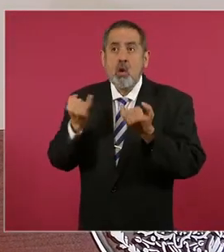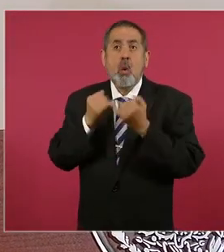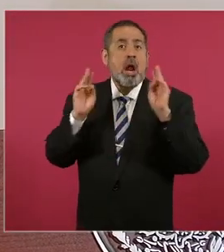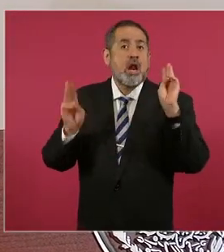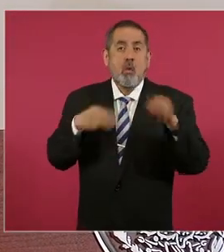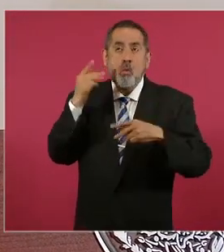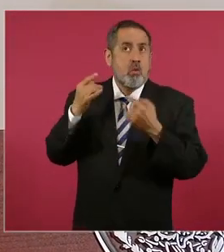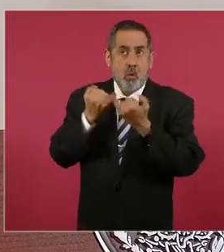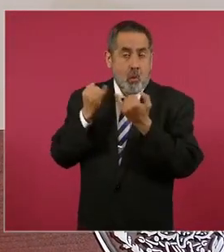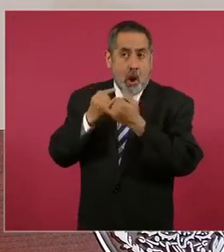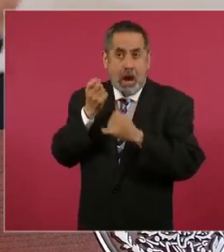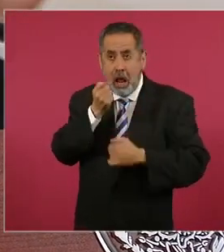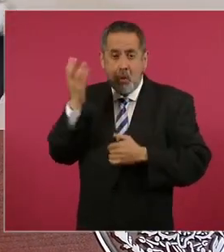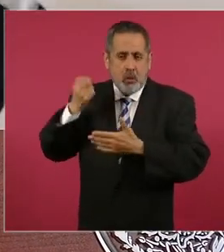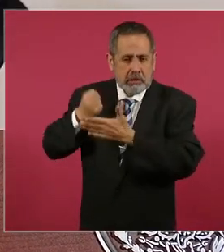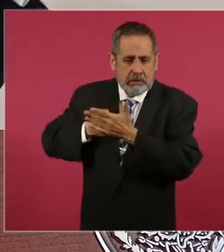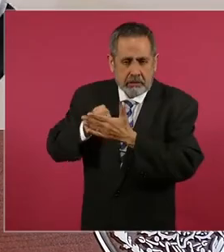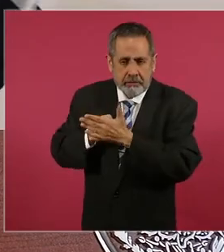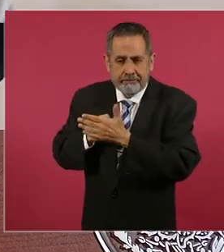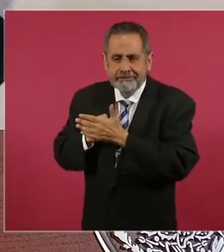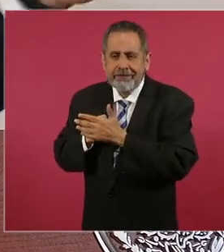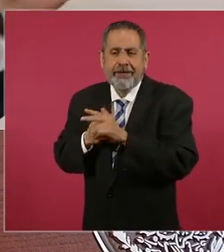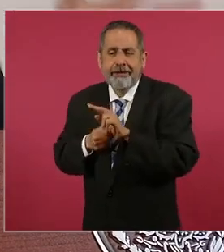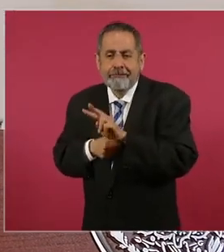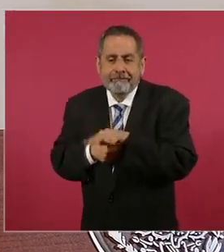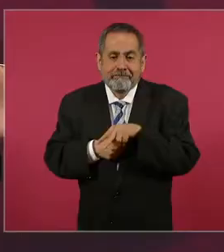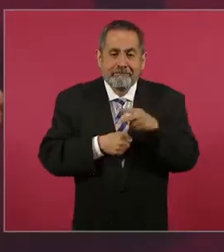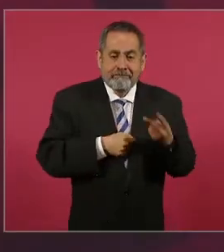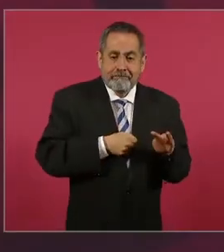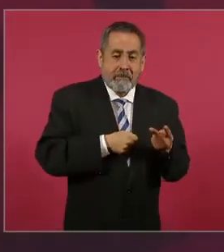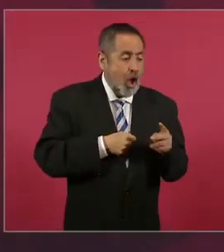mundo, hay quienes luchan por